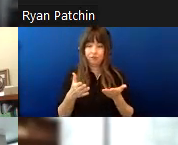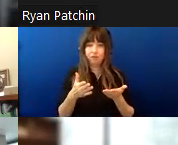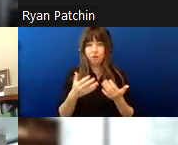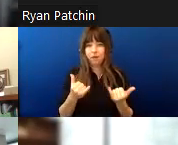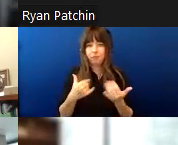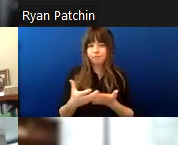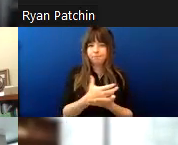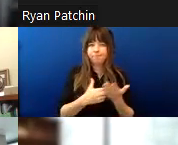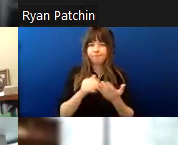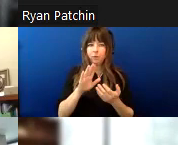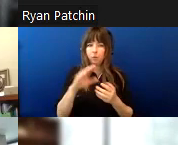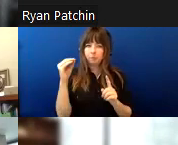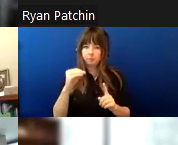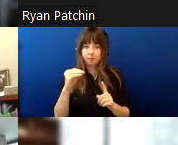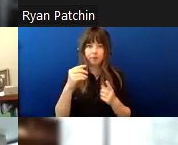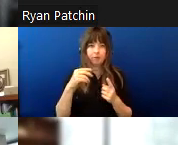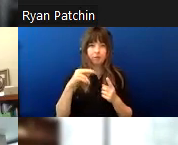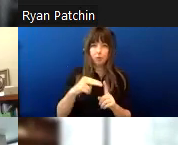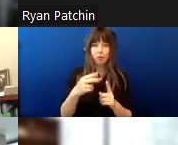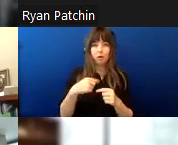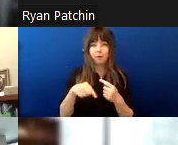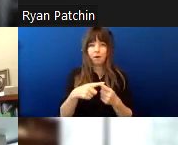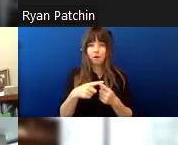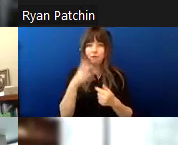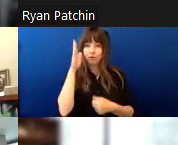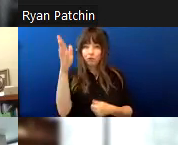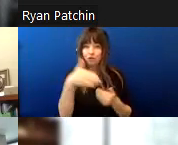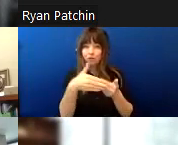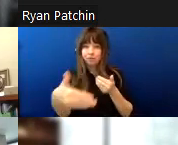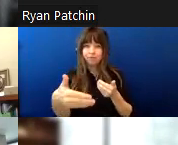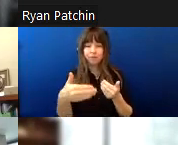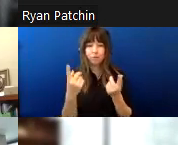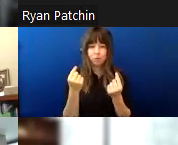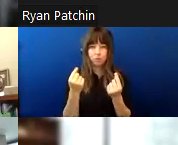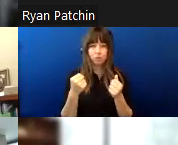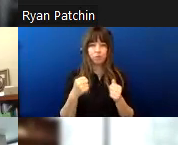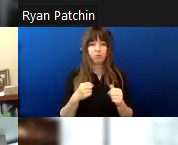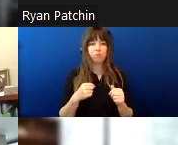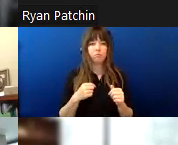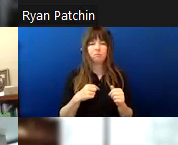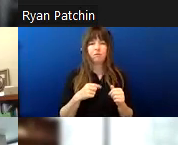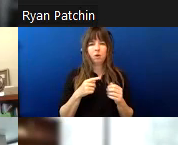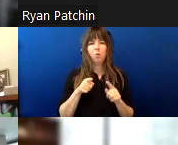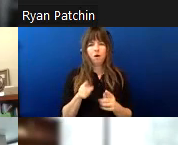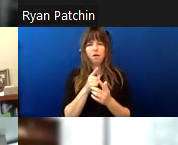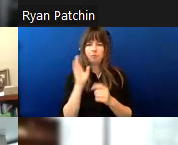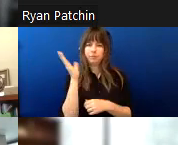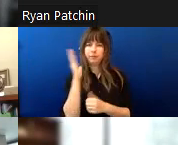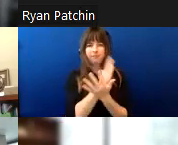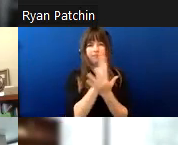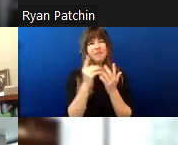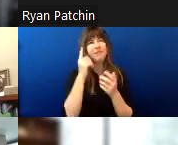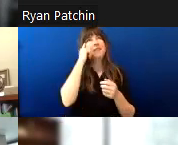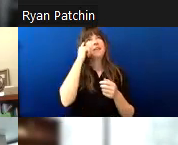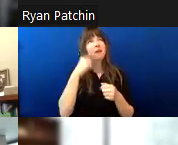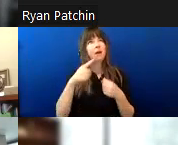oportunidad que tenemos para oír de las comunidades lo que quieren en el futuro. Así que mientras revisamos esto, por favor piensen en las áreas de servicios